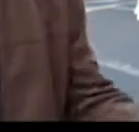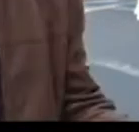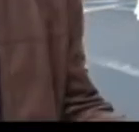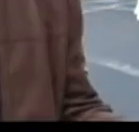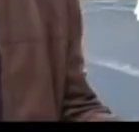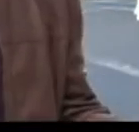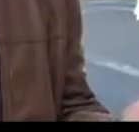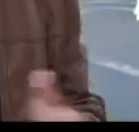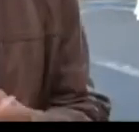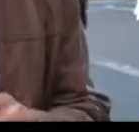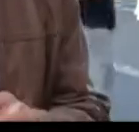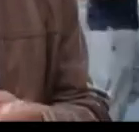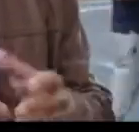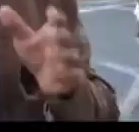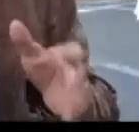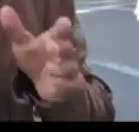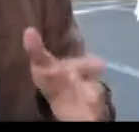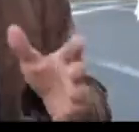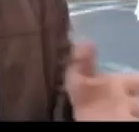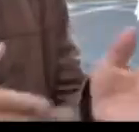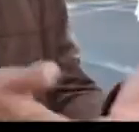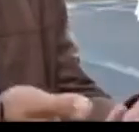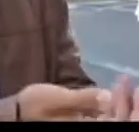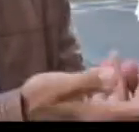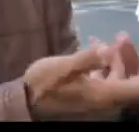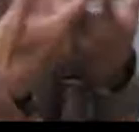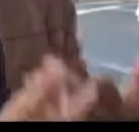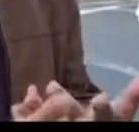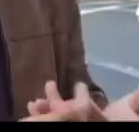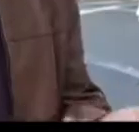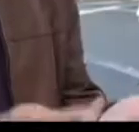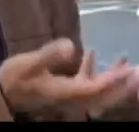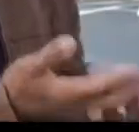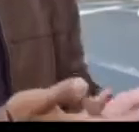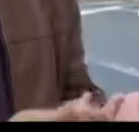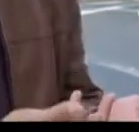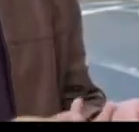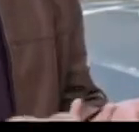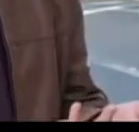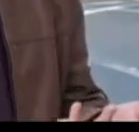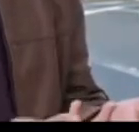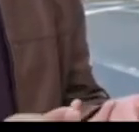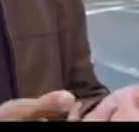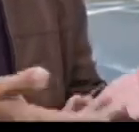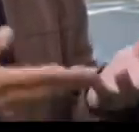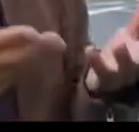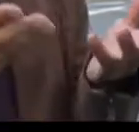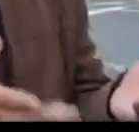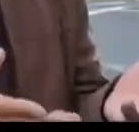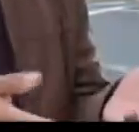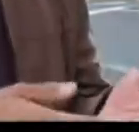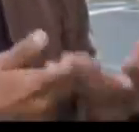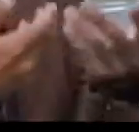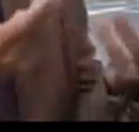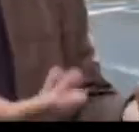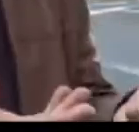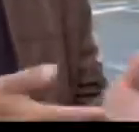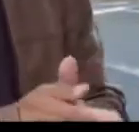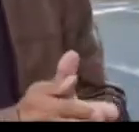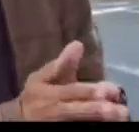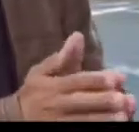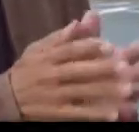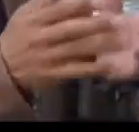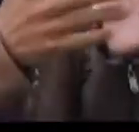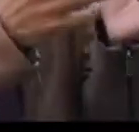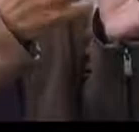ergo tiene mala información. El periodista especializado dota a la sociedad de calidad informativa. En particular, en el